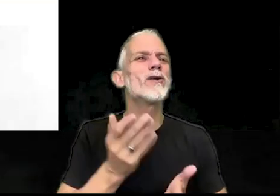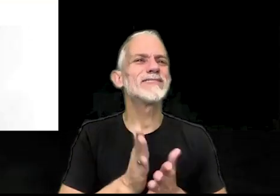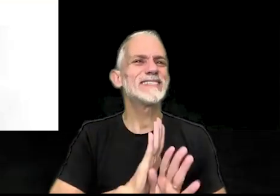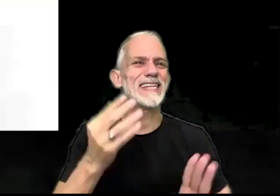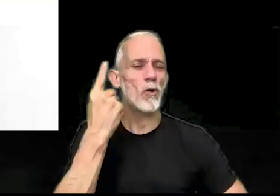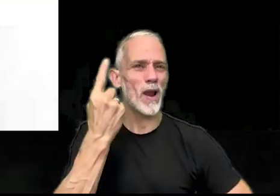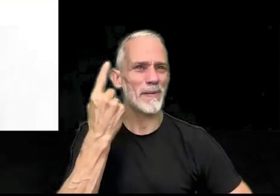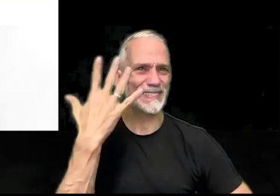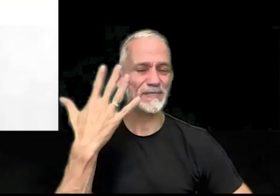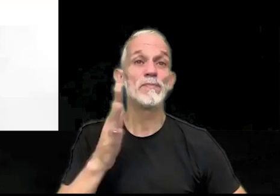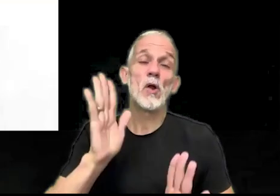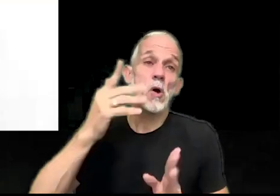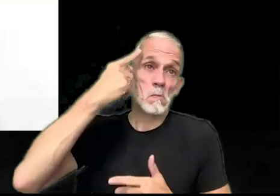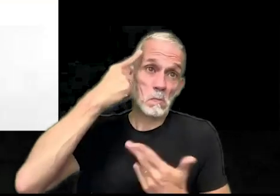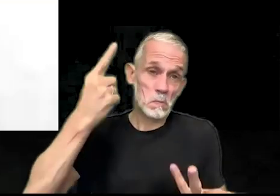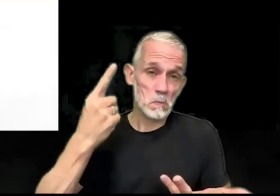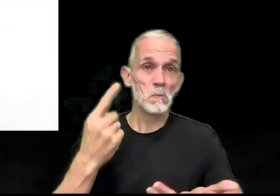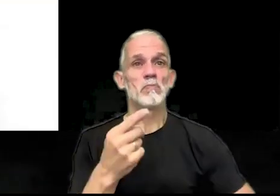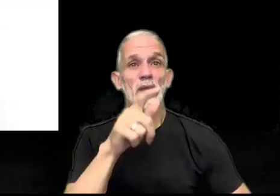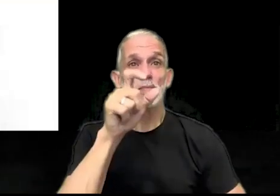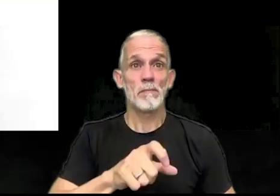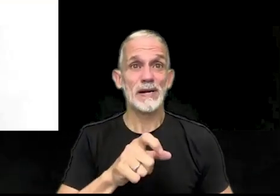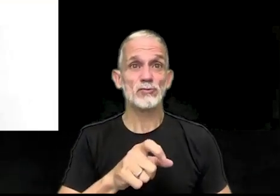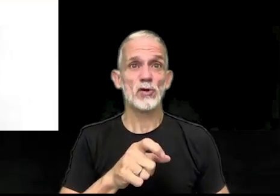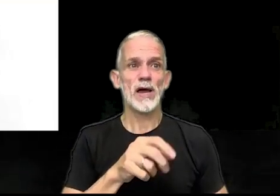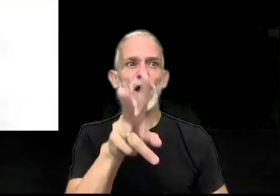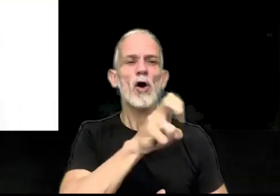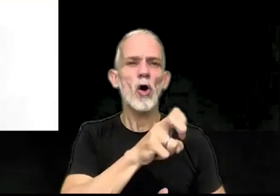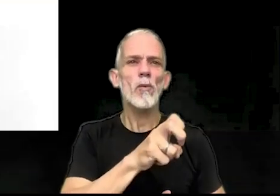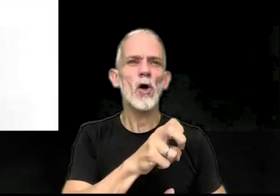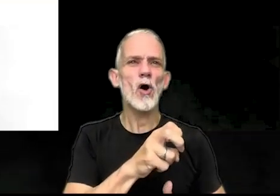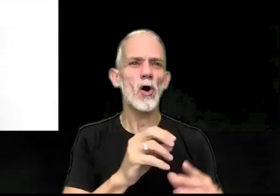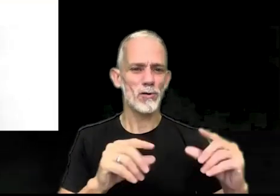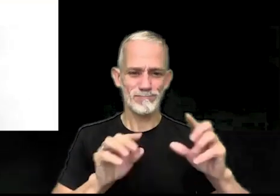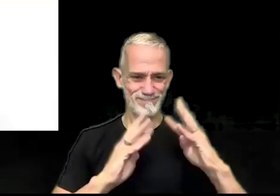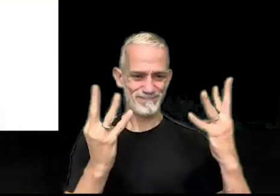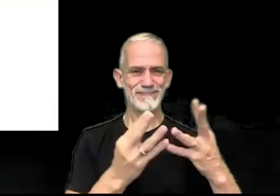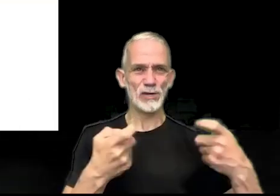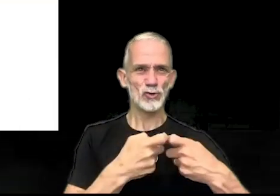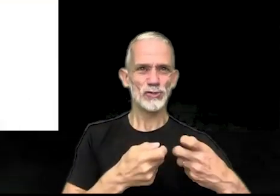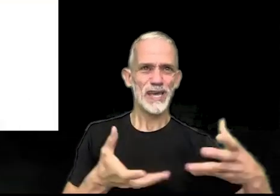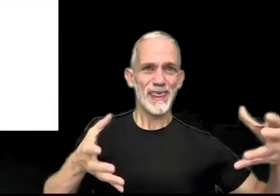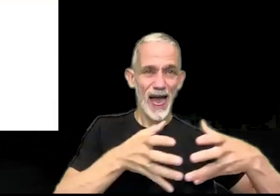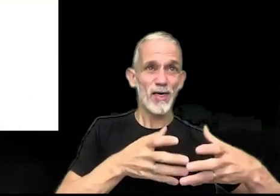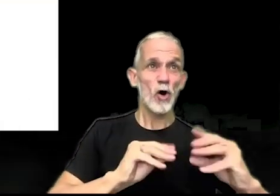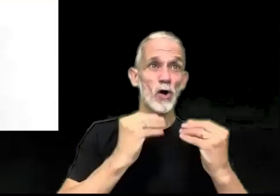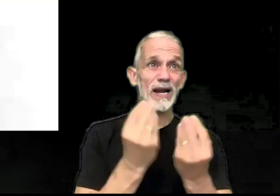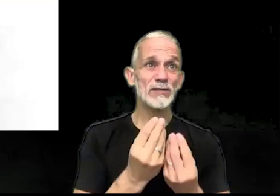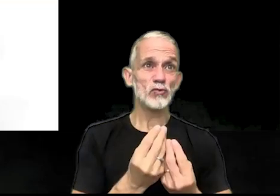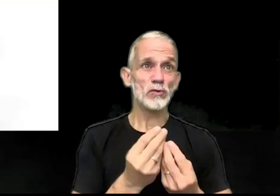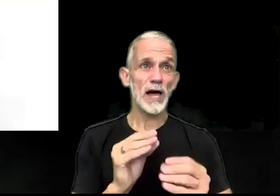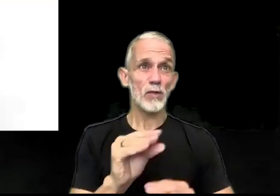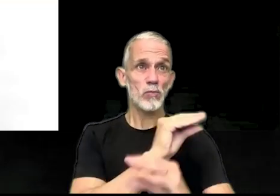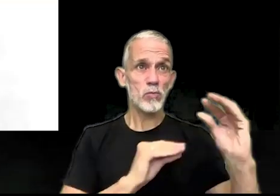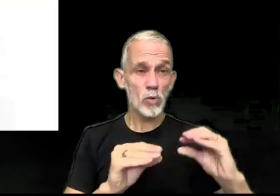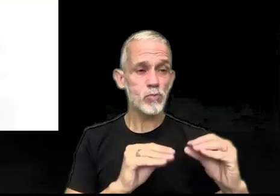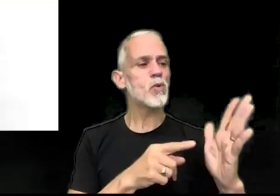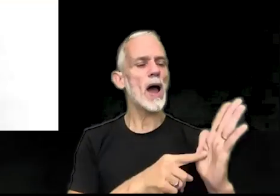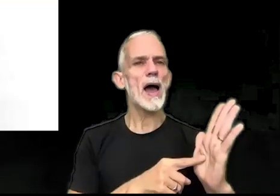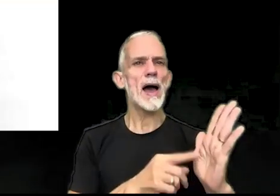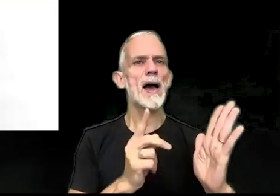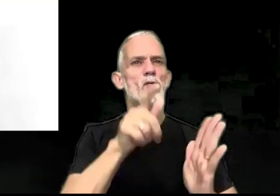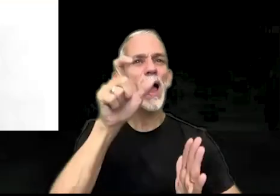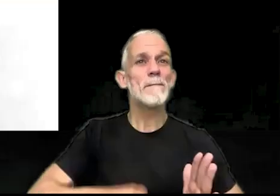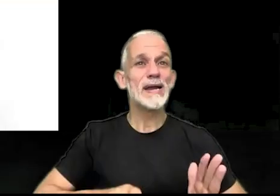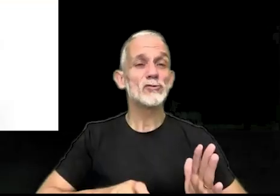definitivo. Pero supongamos que quien cobró el dividendo o el resultado de una sociedad